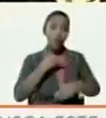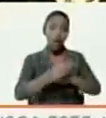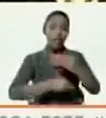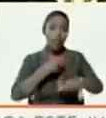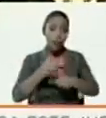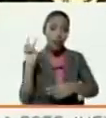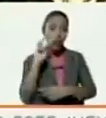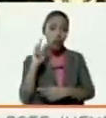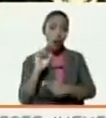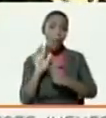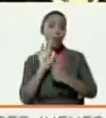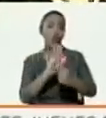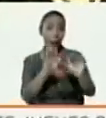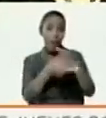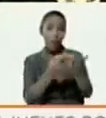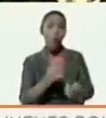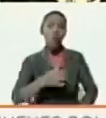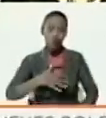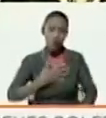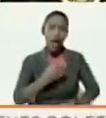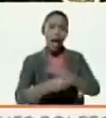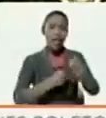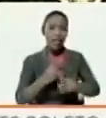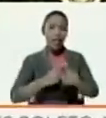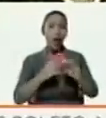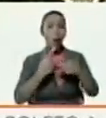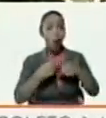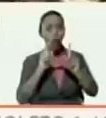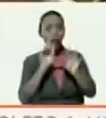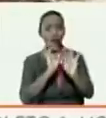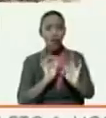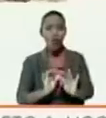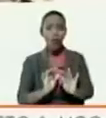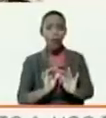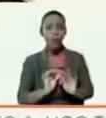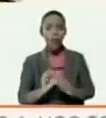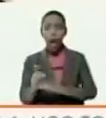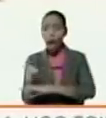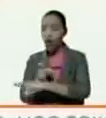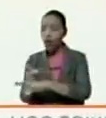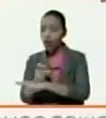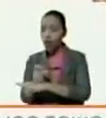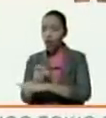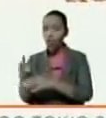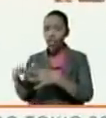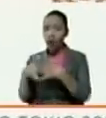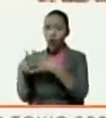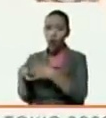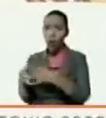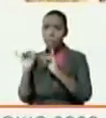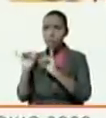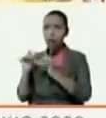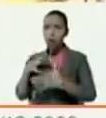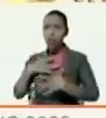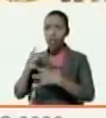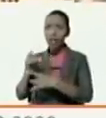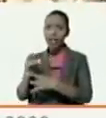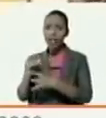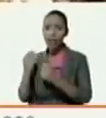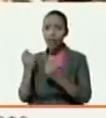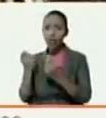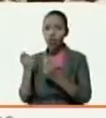al mundo que sí se pueden hacer las cosas de otra manera. El gobierno de Estados Unidos tiene los mismos intereses en la actualidad, me refiero al Fondo